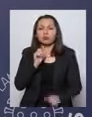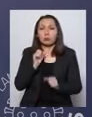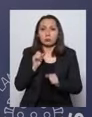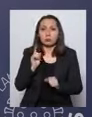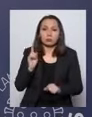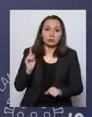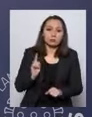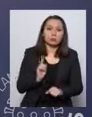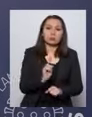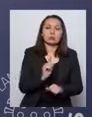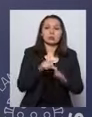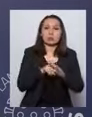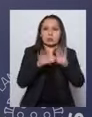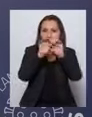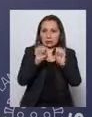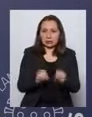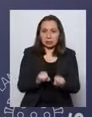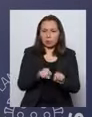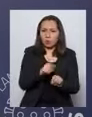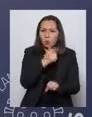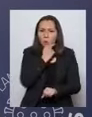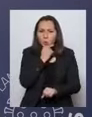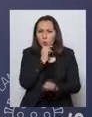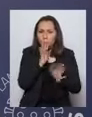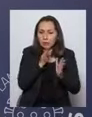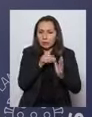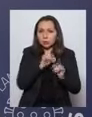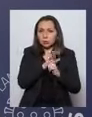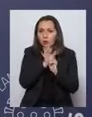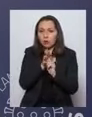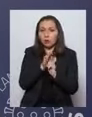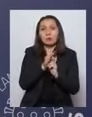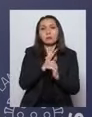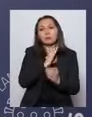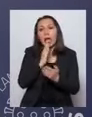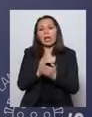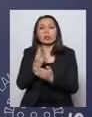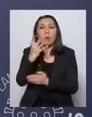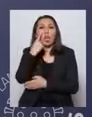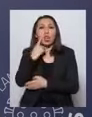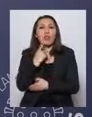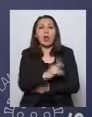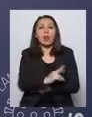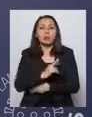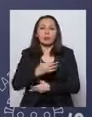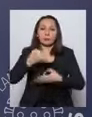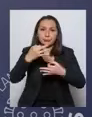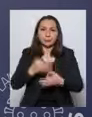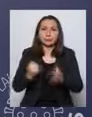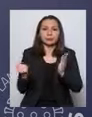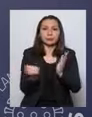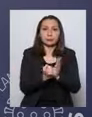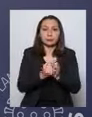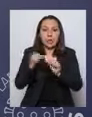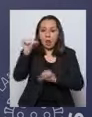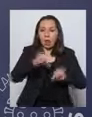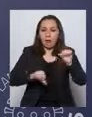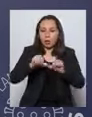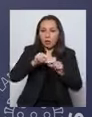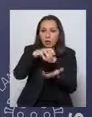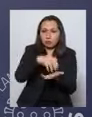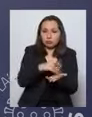puesta en nuestro sistema informático como sospechosa demora un máximo de 4 días en tener una certificación de laboratorio